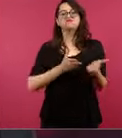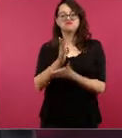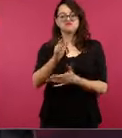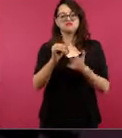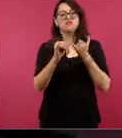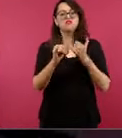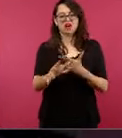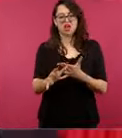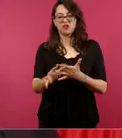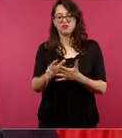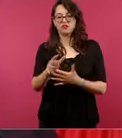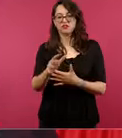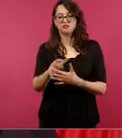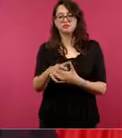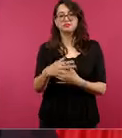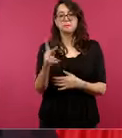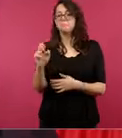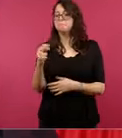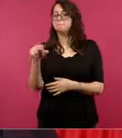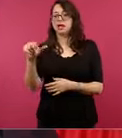debate